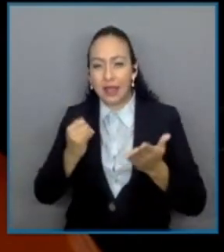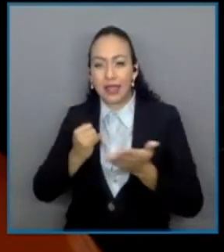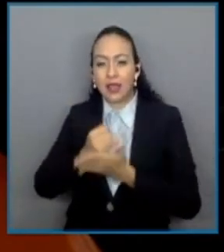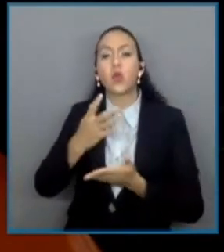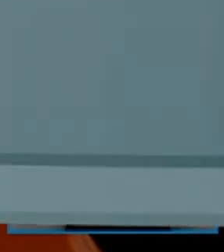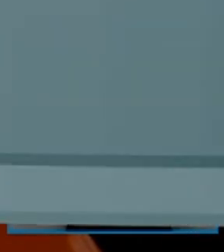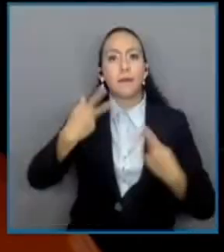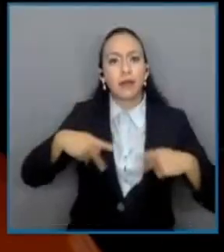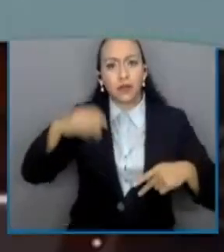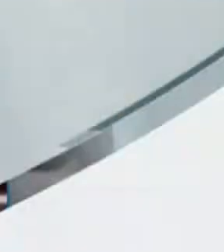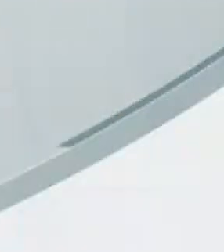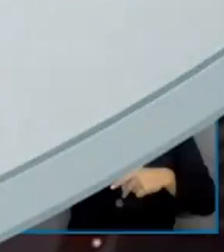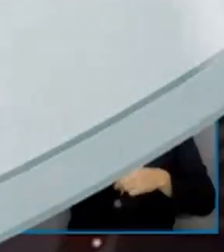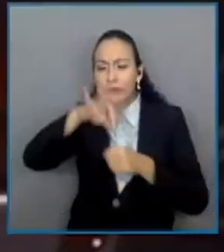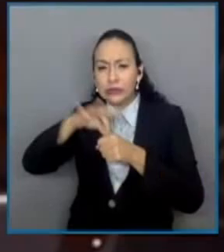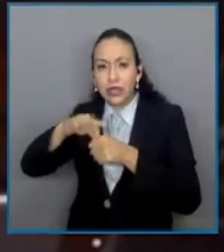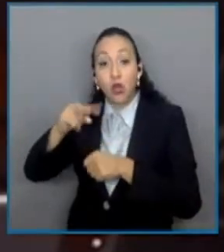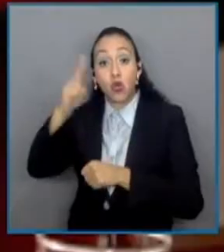candidatos.